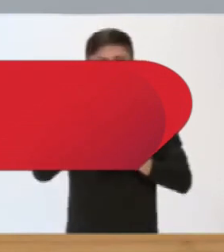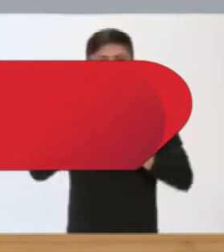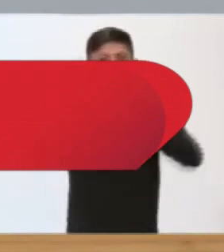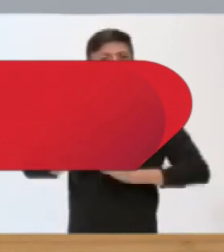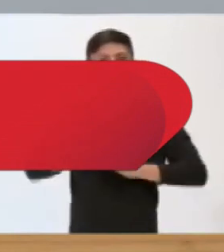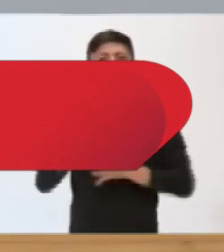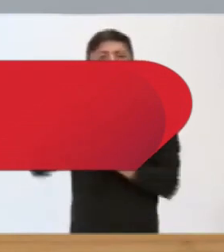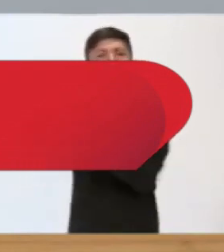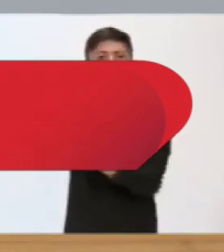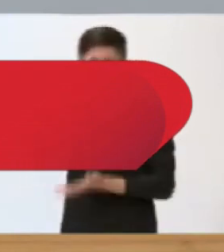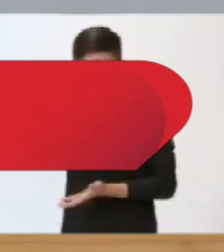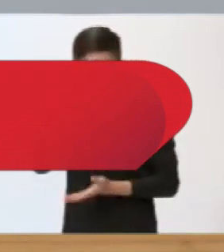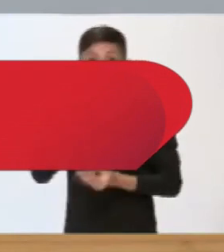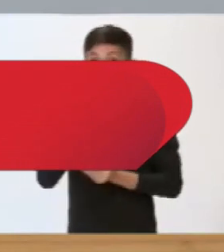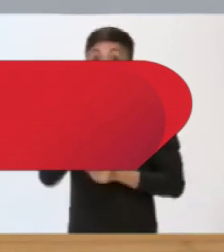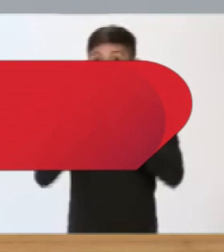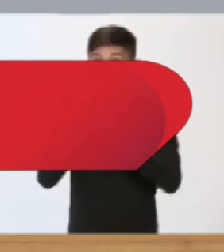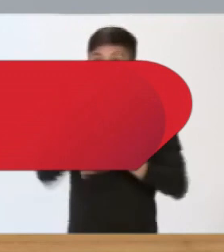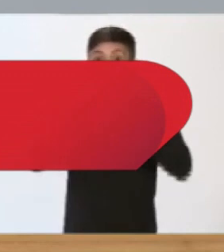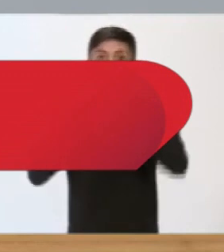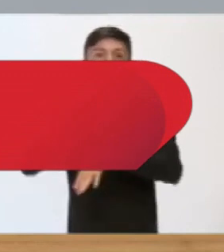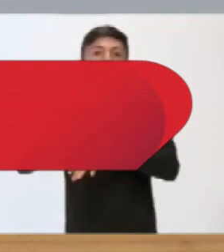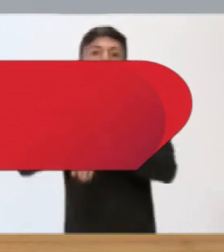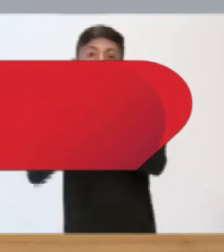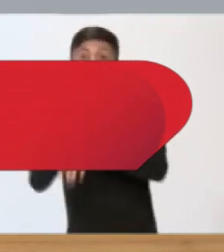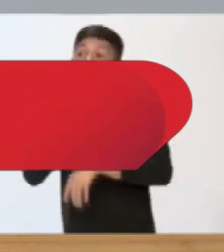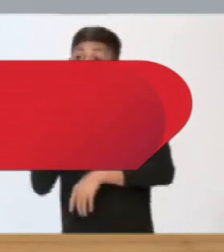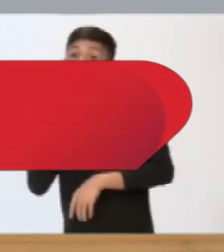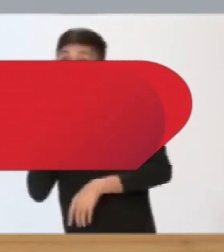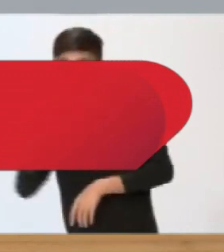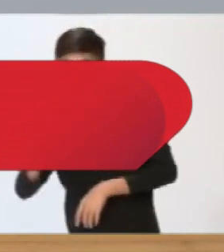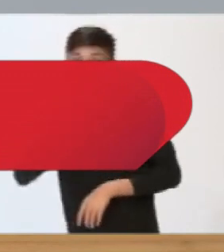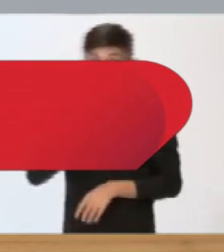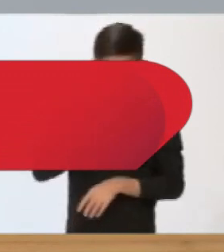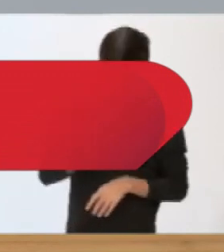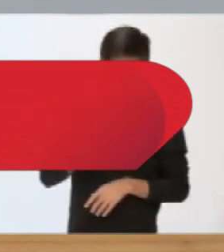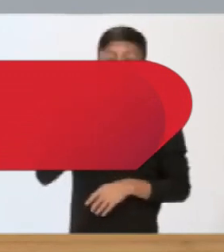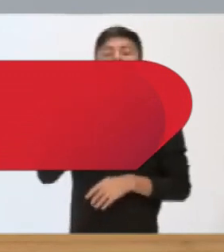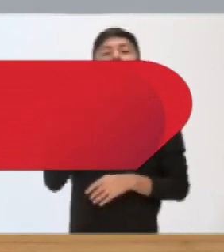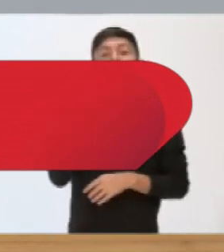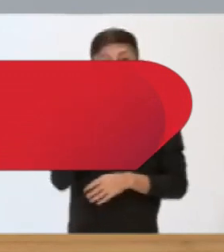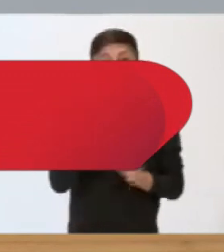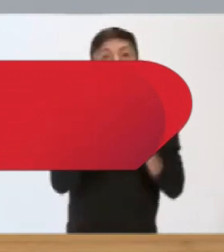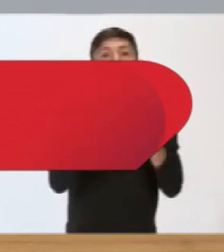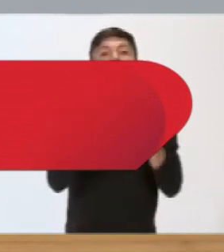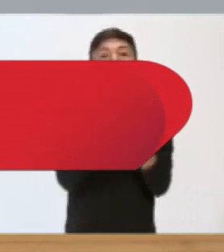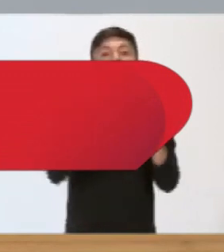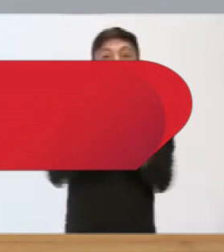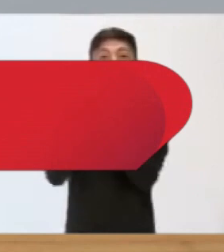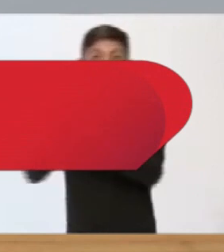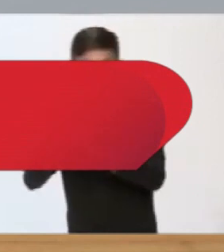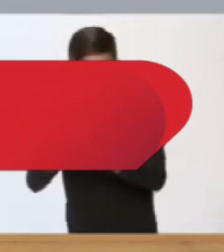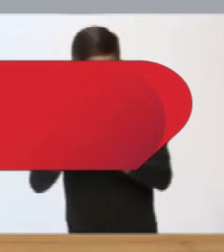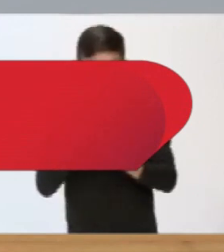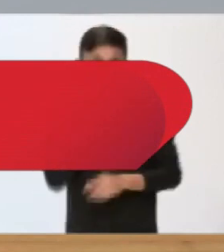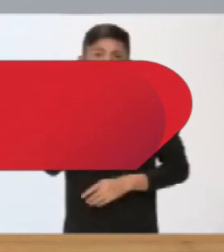nuestro hospital para la atención de los pacientes COVID o sospechosos. Nuestro hospital cuenta con 4 salas de terapia intensiva de 5